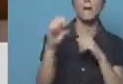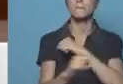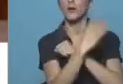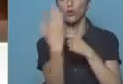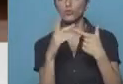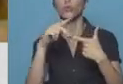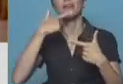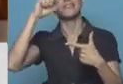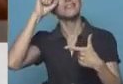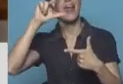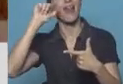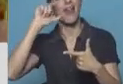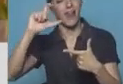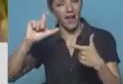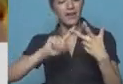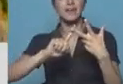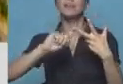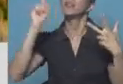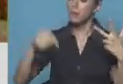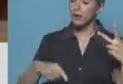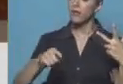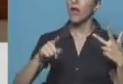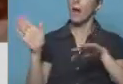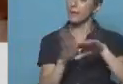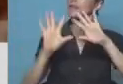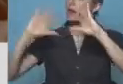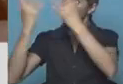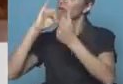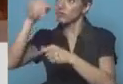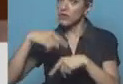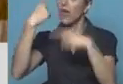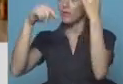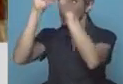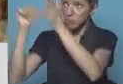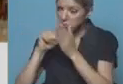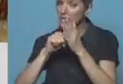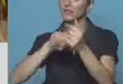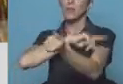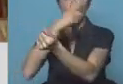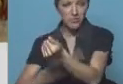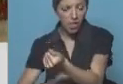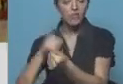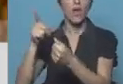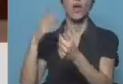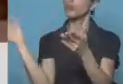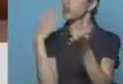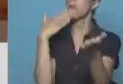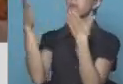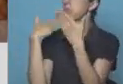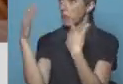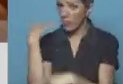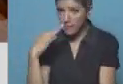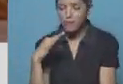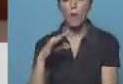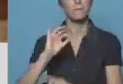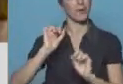en el mundo saber que es un mundo multipolar, que tenemos que tener acuerdos y diálogo con todos, pero también tenemos